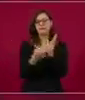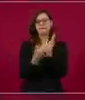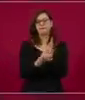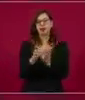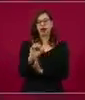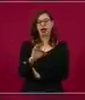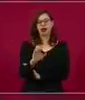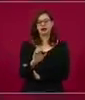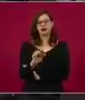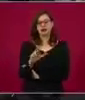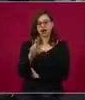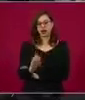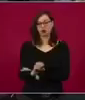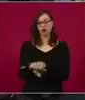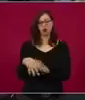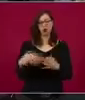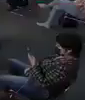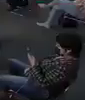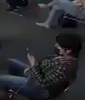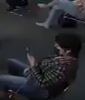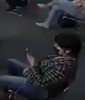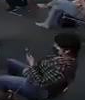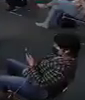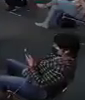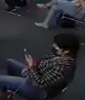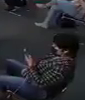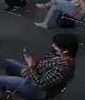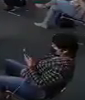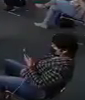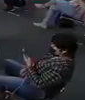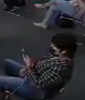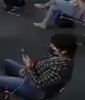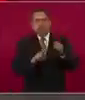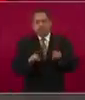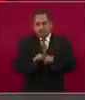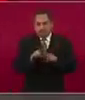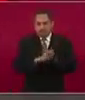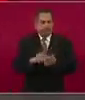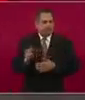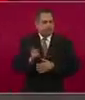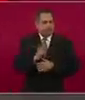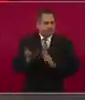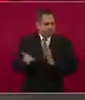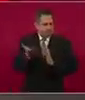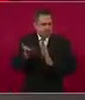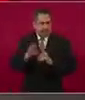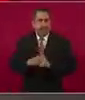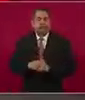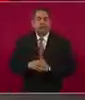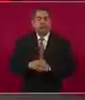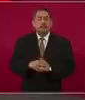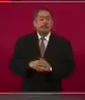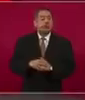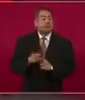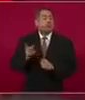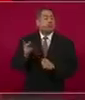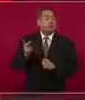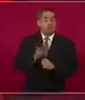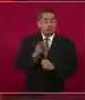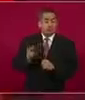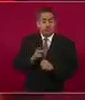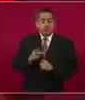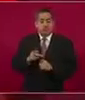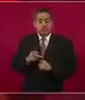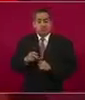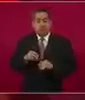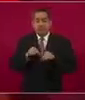porque es de las mejores empresas de México y del mundo, y tienen trabajo en